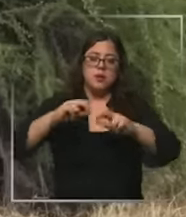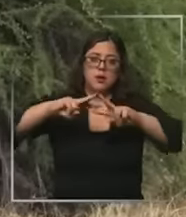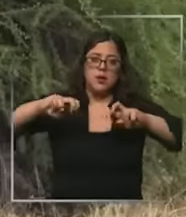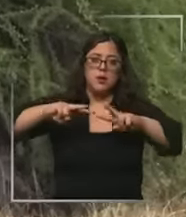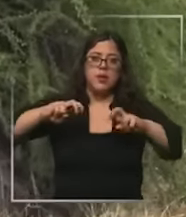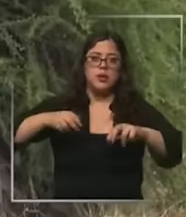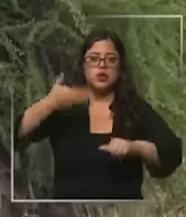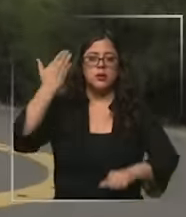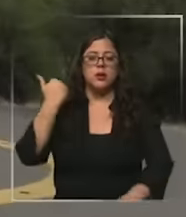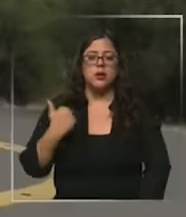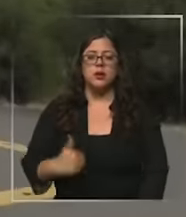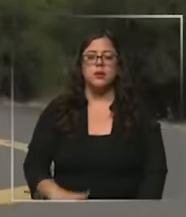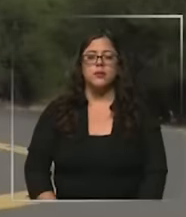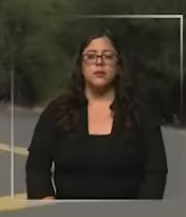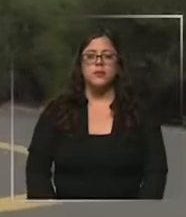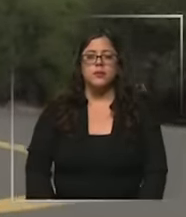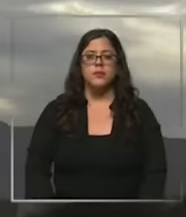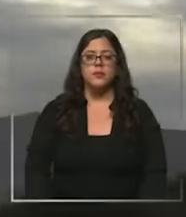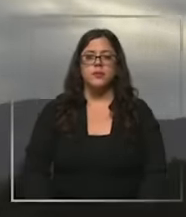investigación.